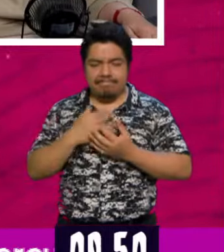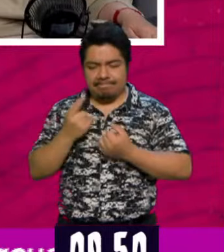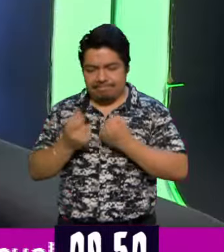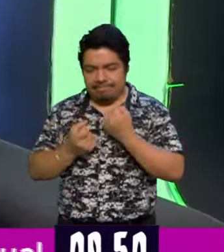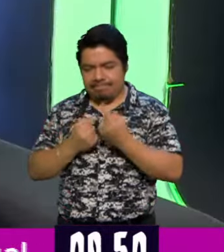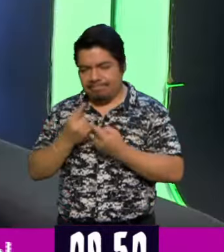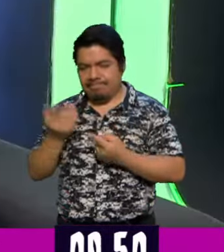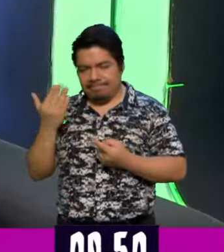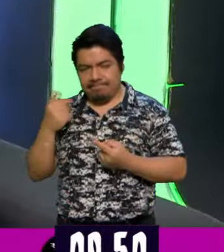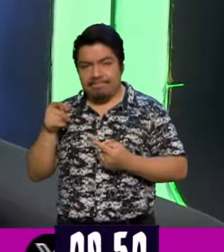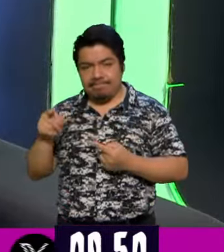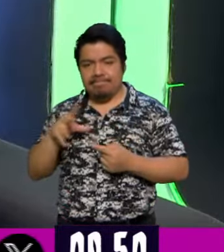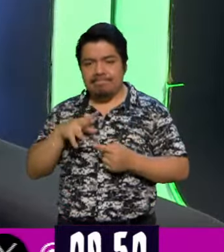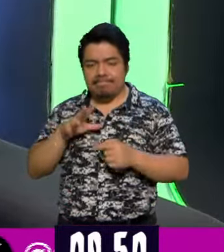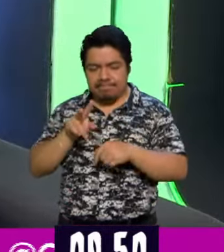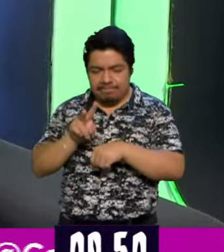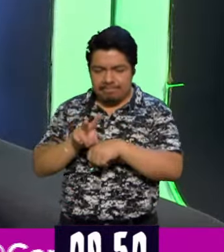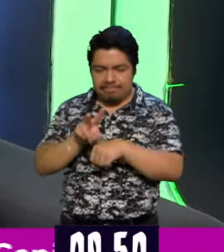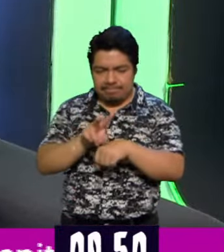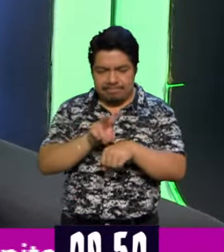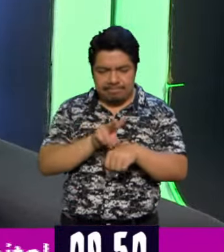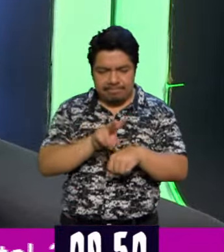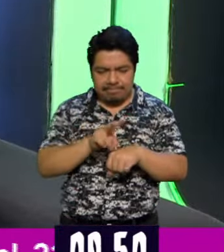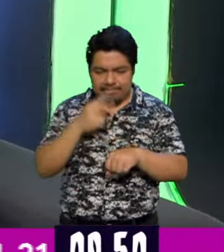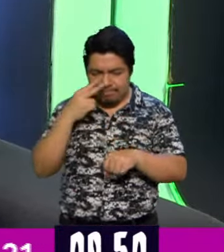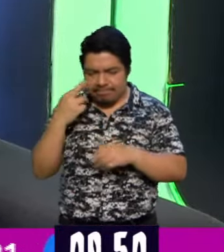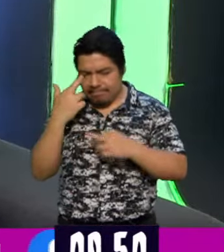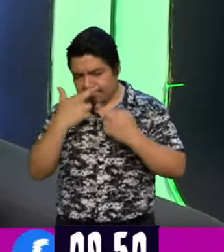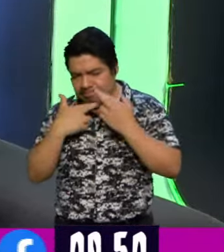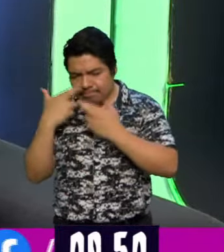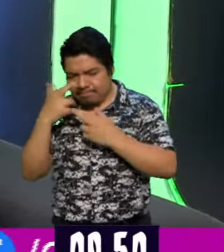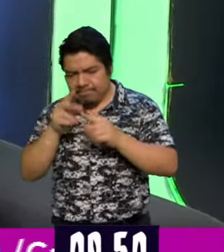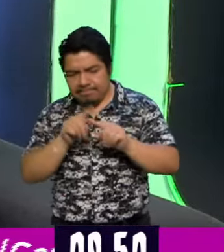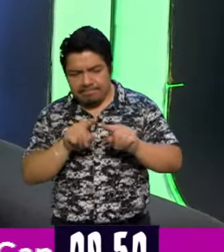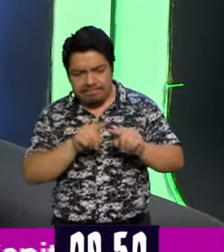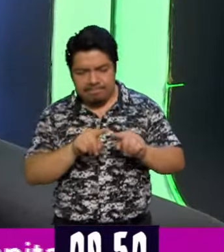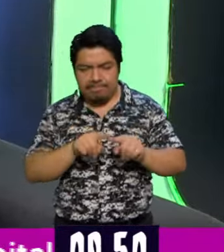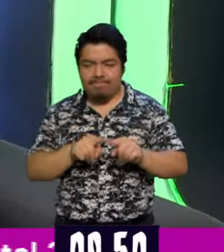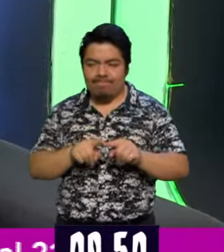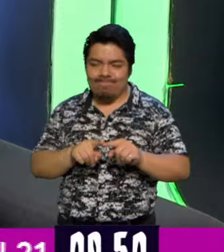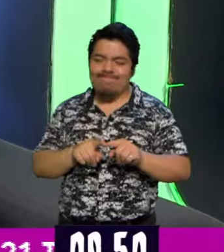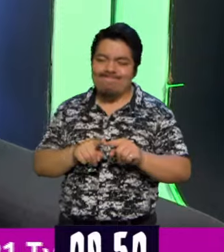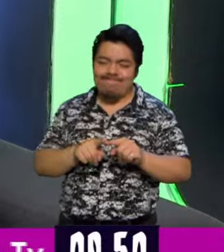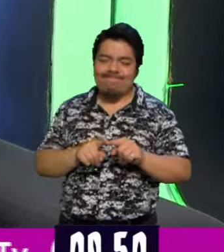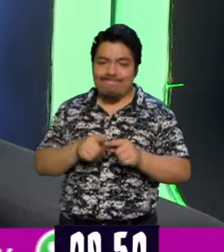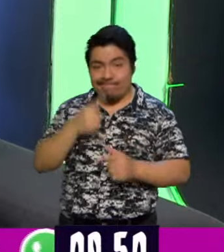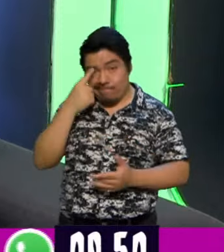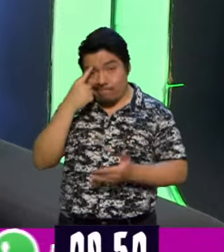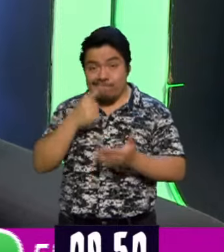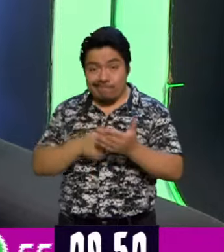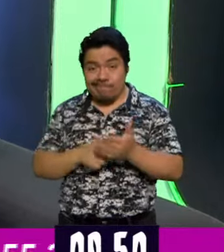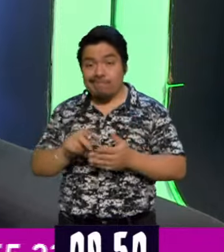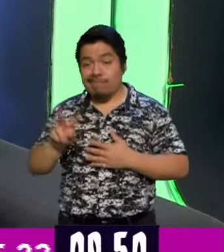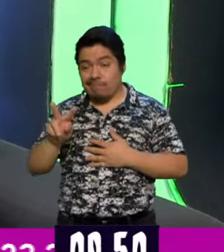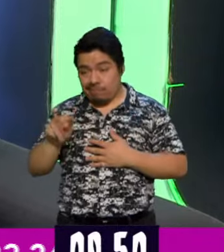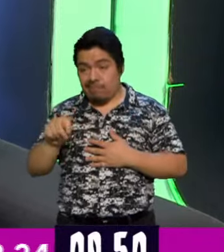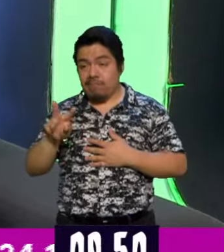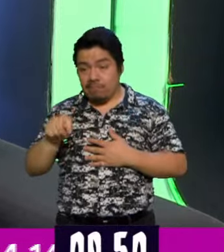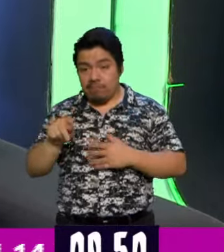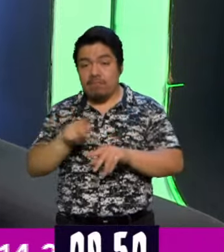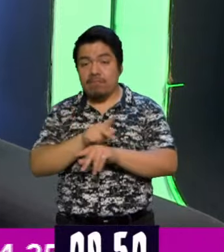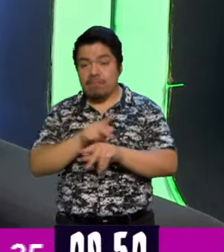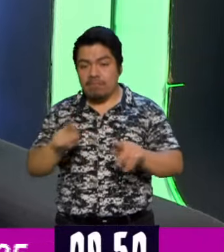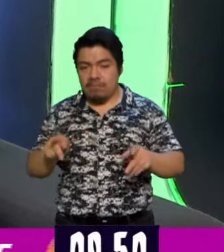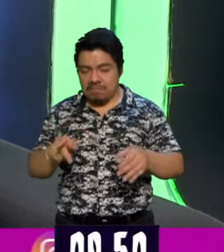estar, digamos, monitoreando las diferentes coberturas. Y yo sí creo que la televisión pública hizo